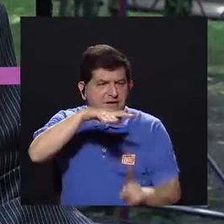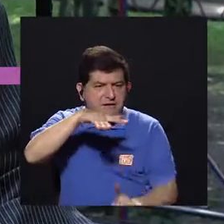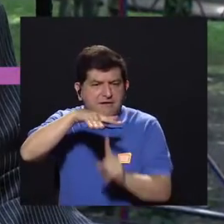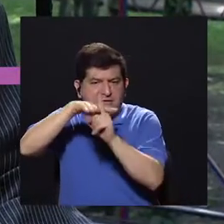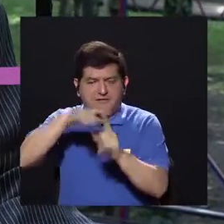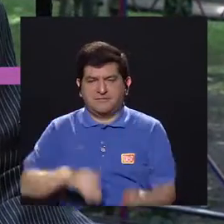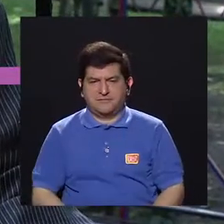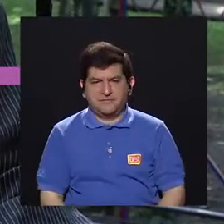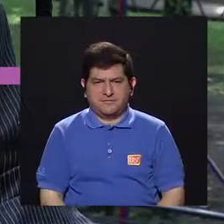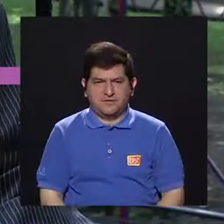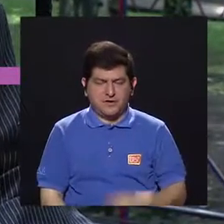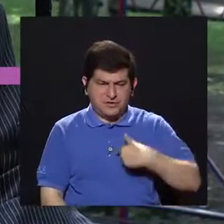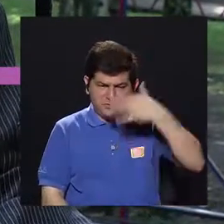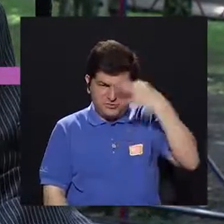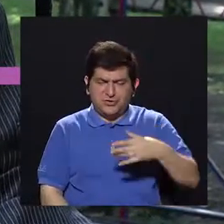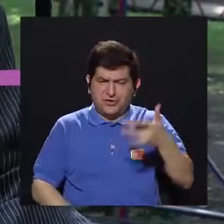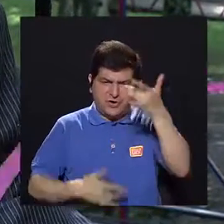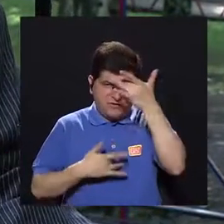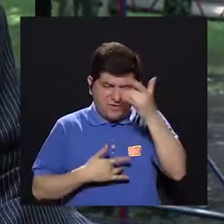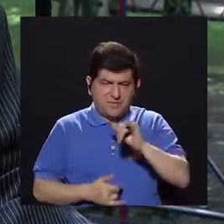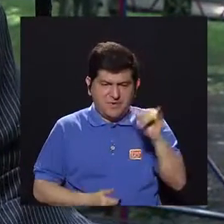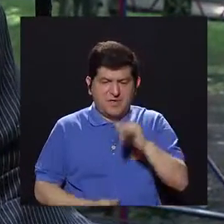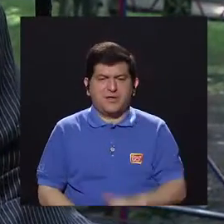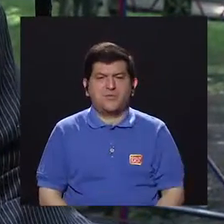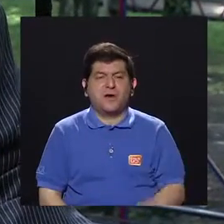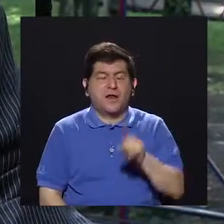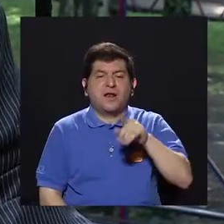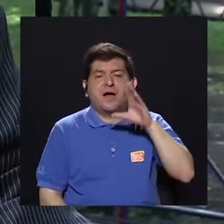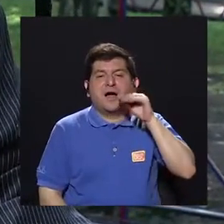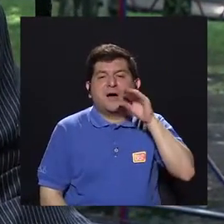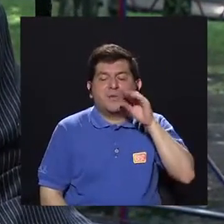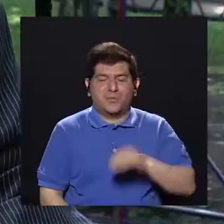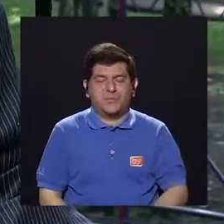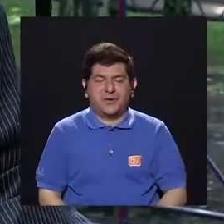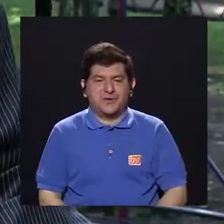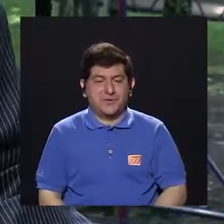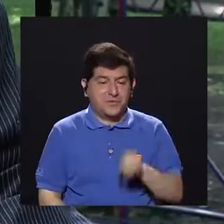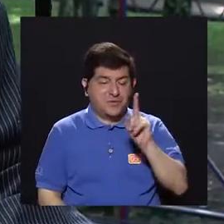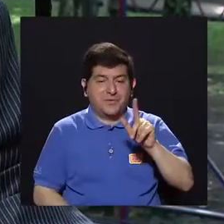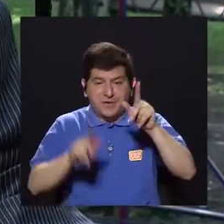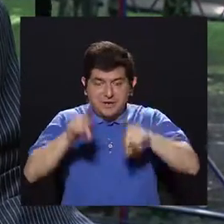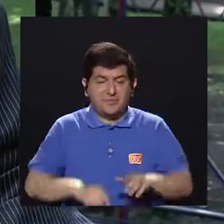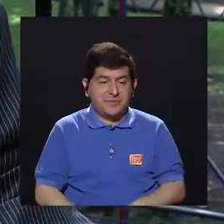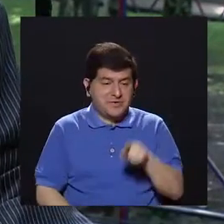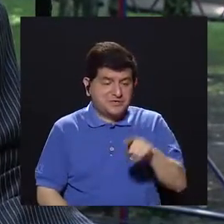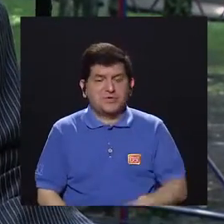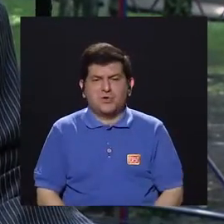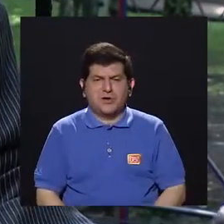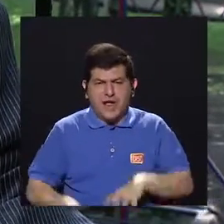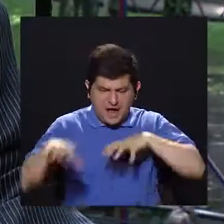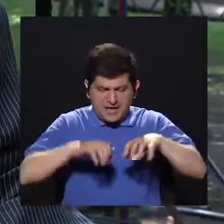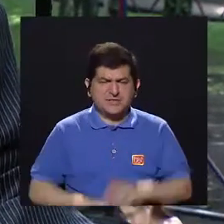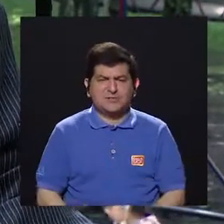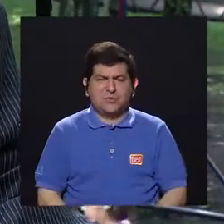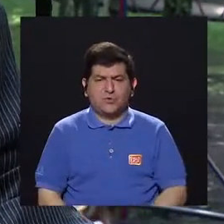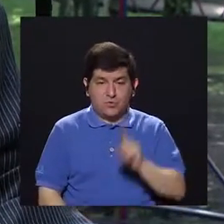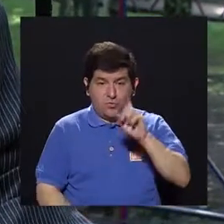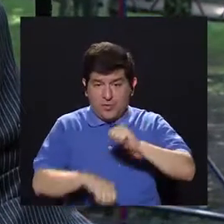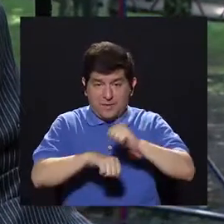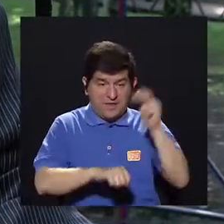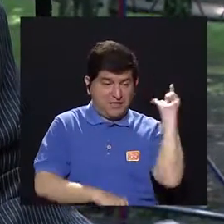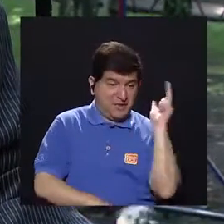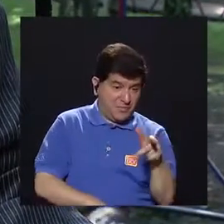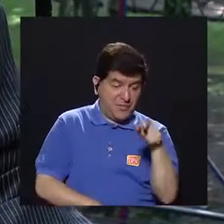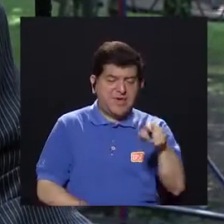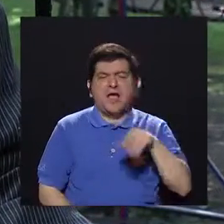el brote. En otras palabras, yo a veces creo que la enfermedad es como un perrito que alguien lo activó. ¿Cuál fue esa piedra que activó a